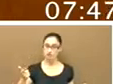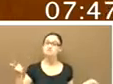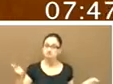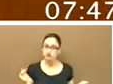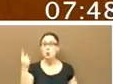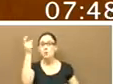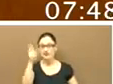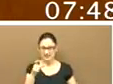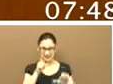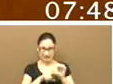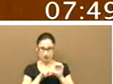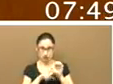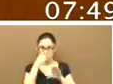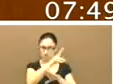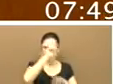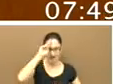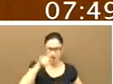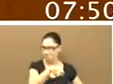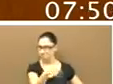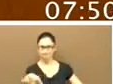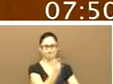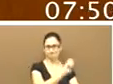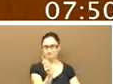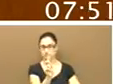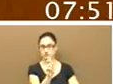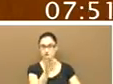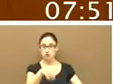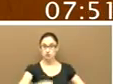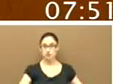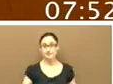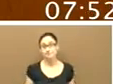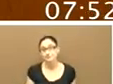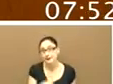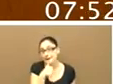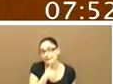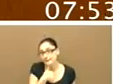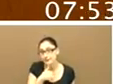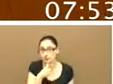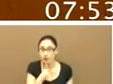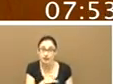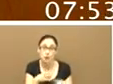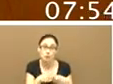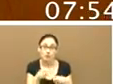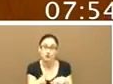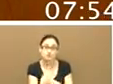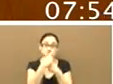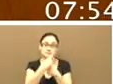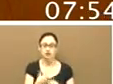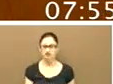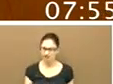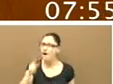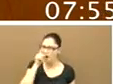fue a Madrid diciendo que aquello de ninguna manera y volvió diciendo que lo acataba por disciplina de partido. ¿Se acuerdan ustedes también? ¿Se acuerdan? Esto de ser